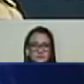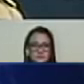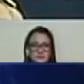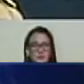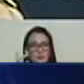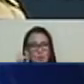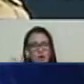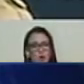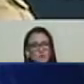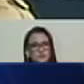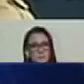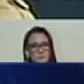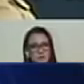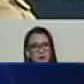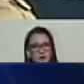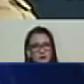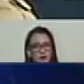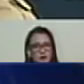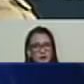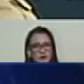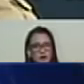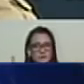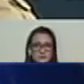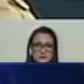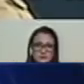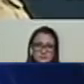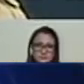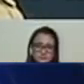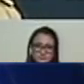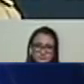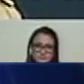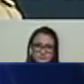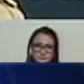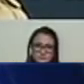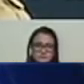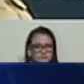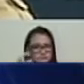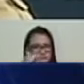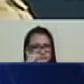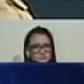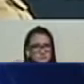elección. En ningún momento hubo la posibilidad de que el candidato Henry Falcón